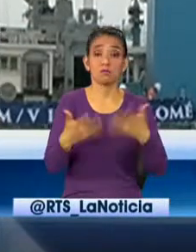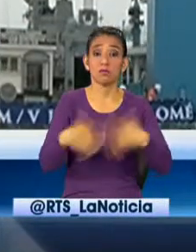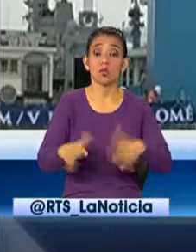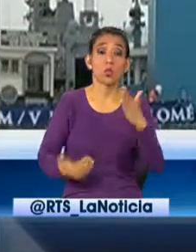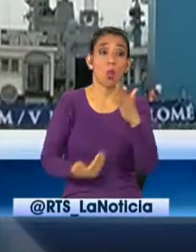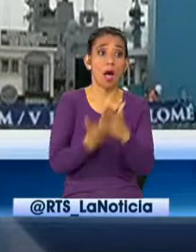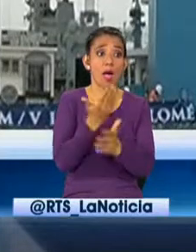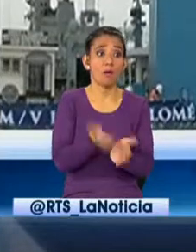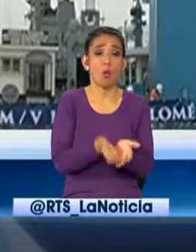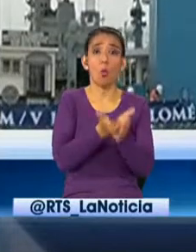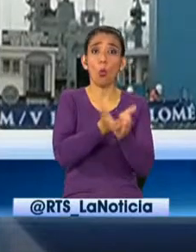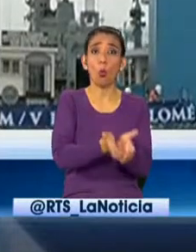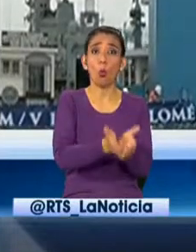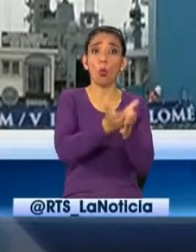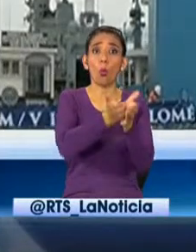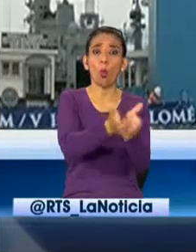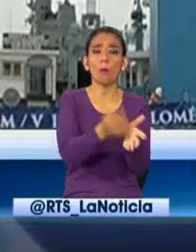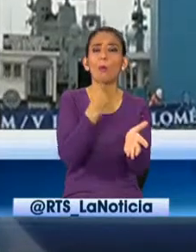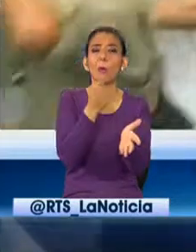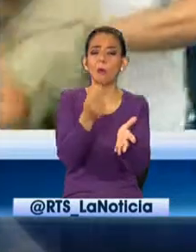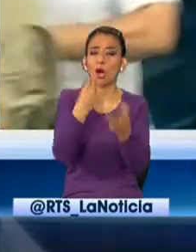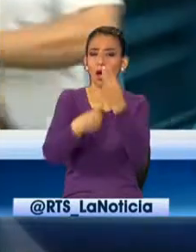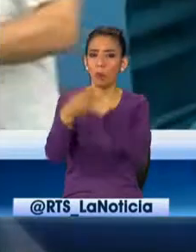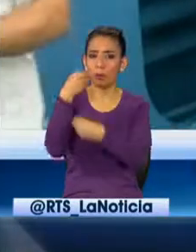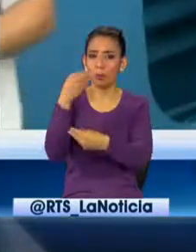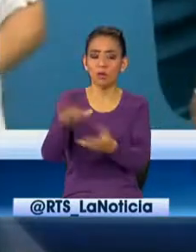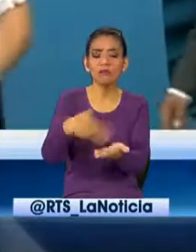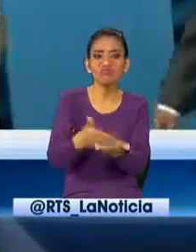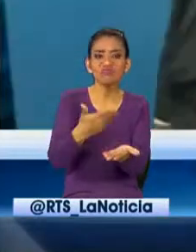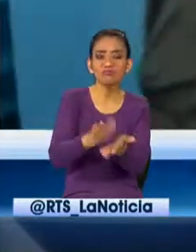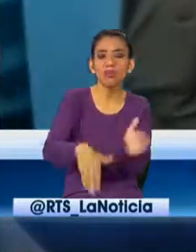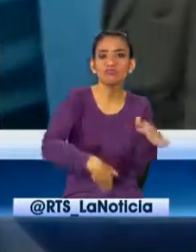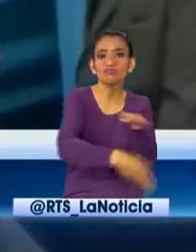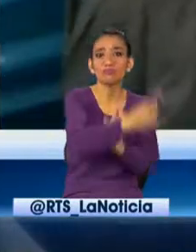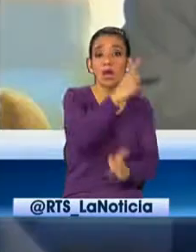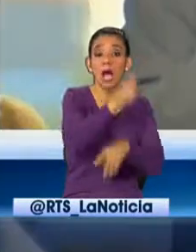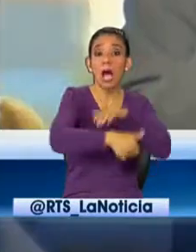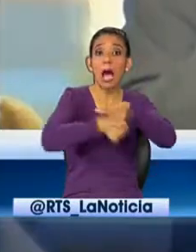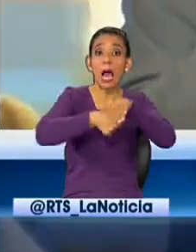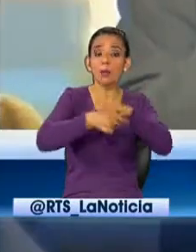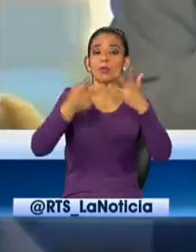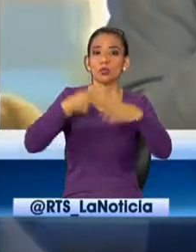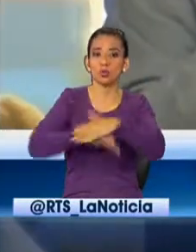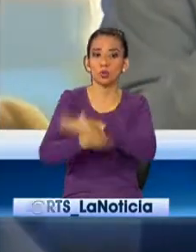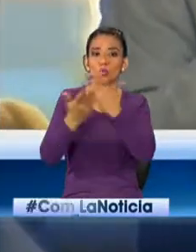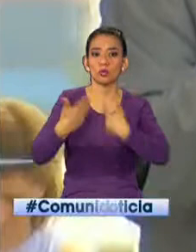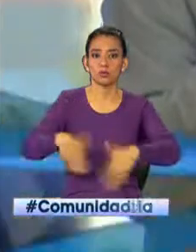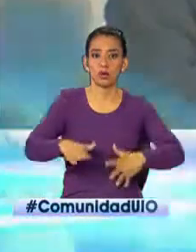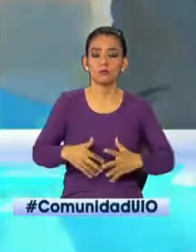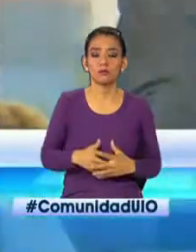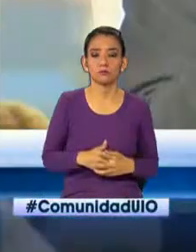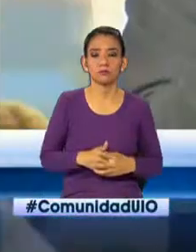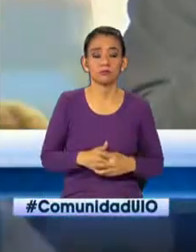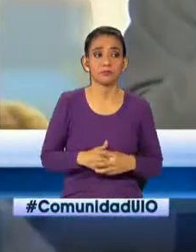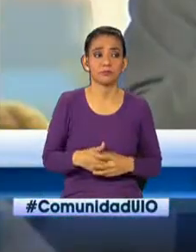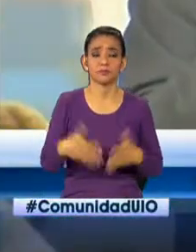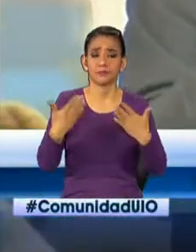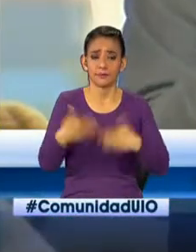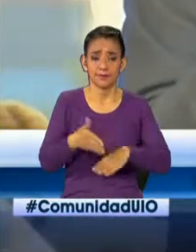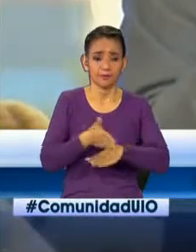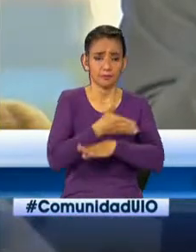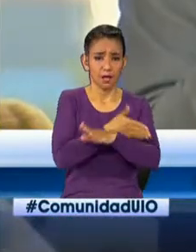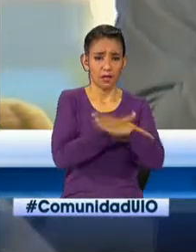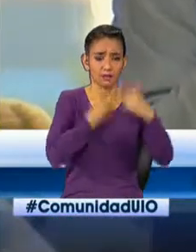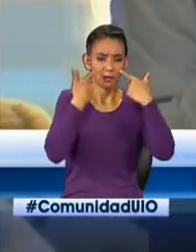nuevo buque que servirá para el traslado de alimentos hacia las Islas Galápagos. Nosotros tomábamos todas las medidas